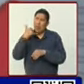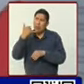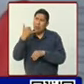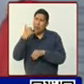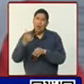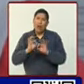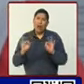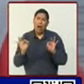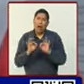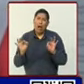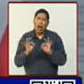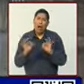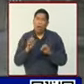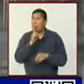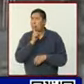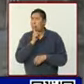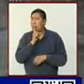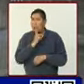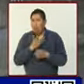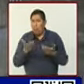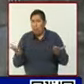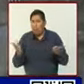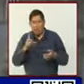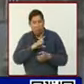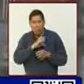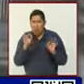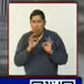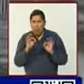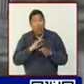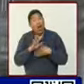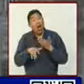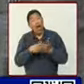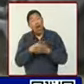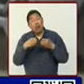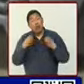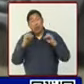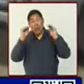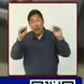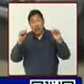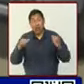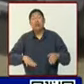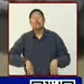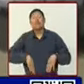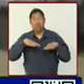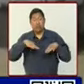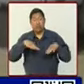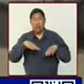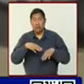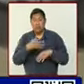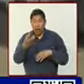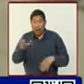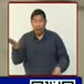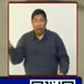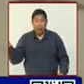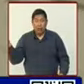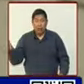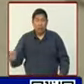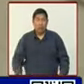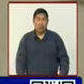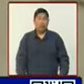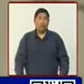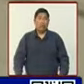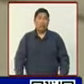Nadie se movió nada, nadie dice nada. Claro, o sea, todas las tiendas se han entrado al agua, toditas las tiendas, están bajo lodos, mira, fíjese. Pues.